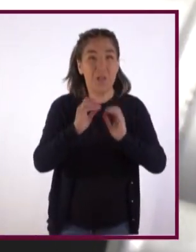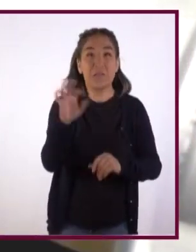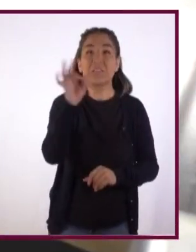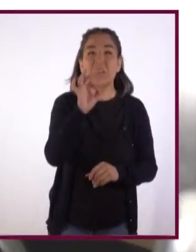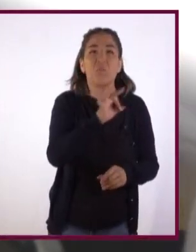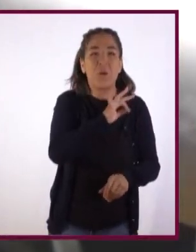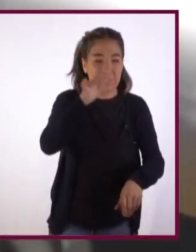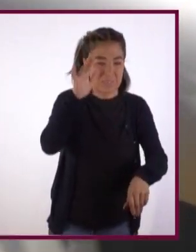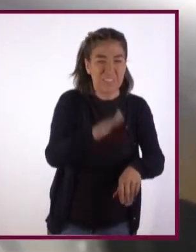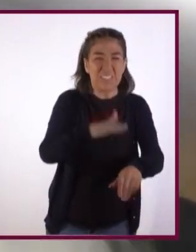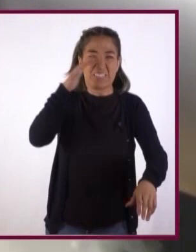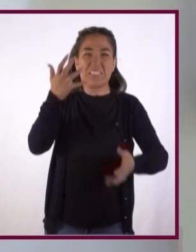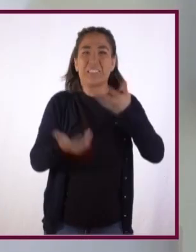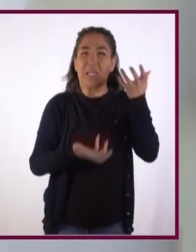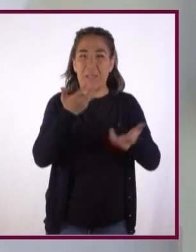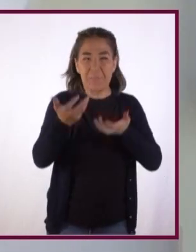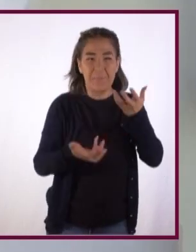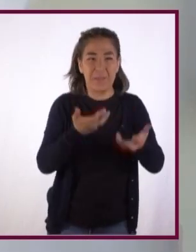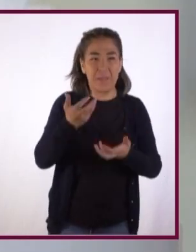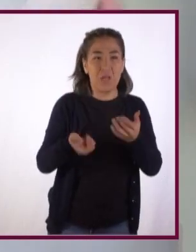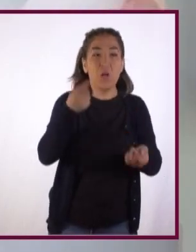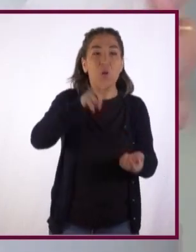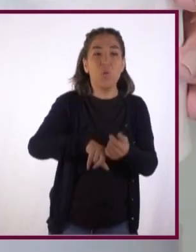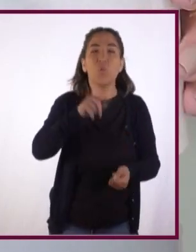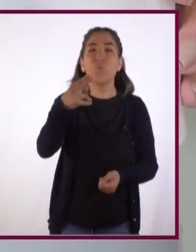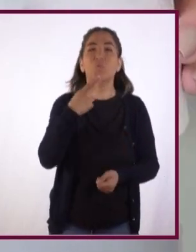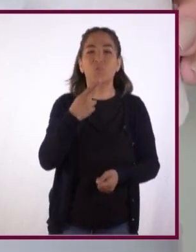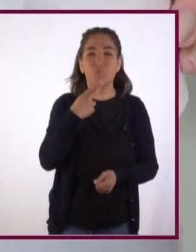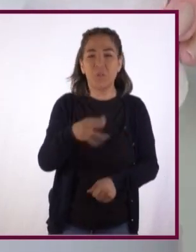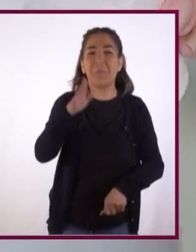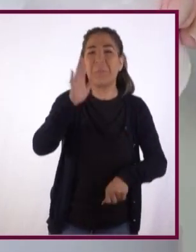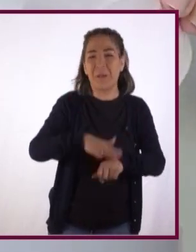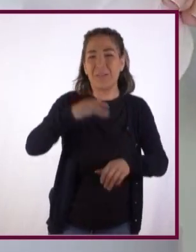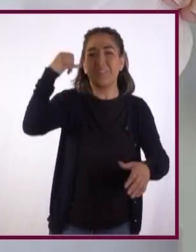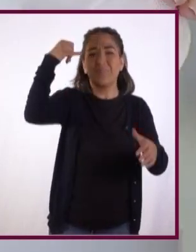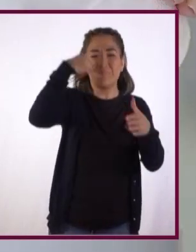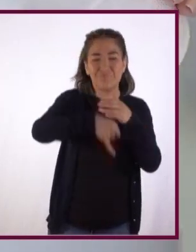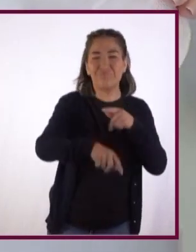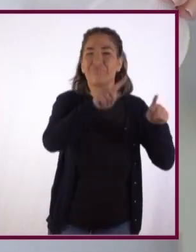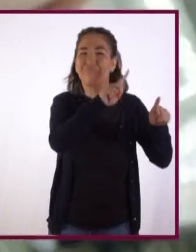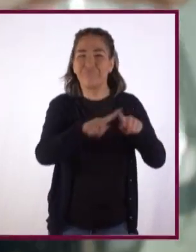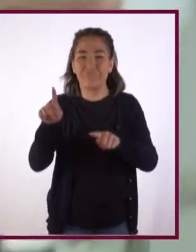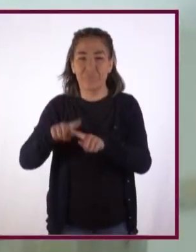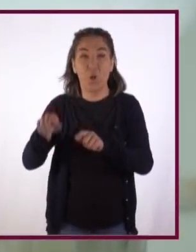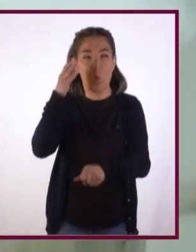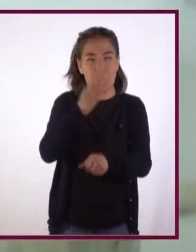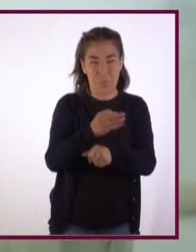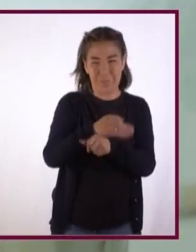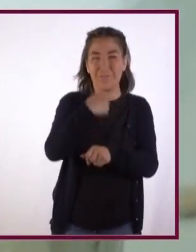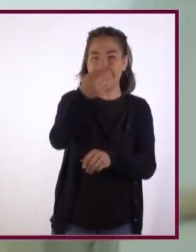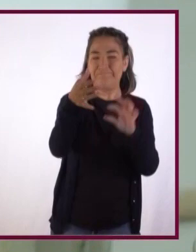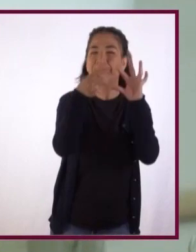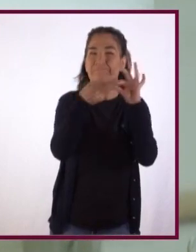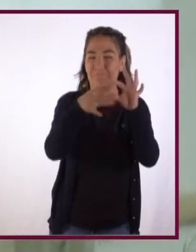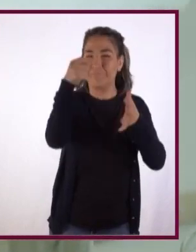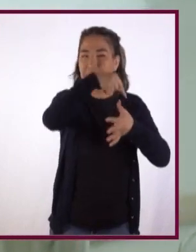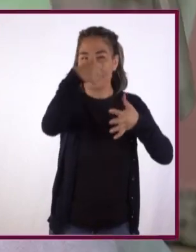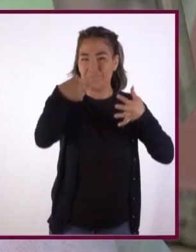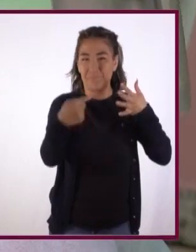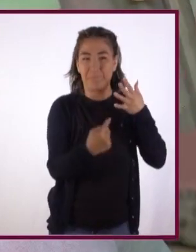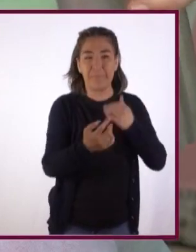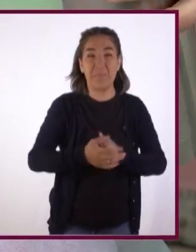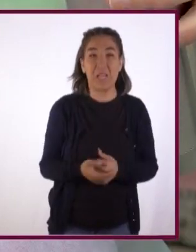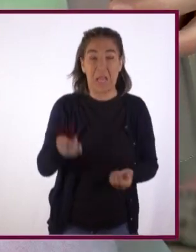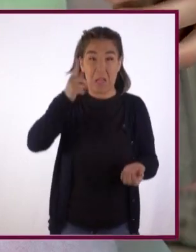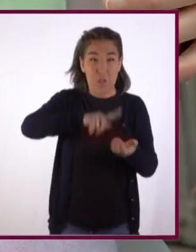que puede producir quemaduras. Los usos del nitrógeno líquido son muy amplios y variados y hoy te vamos a mencionar algunos.